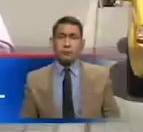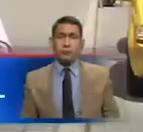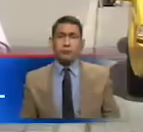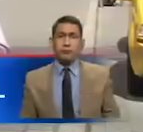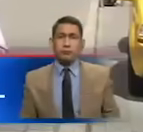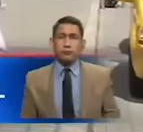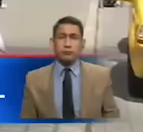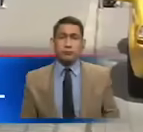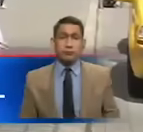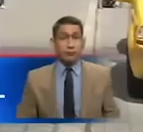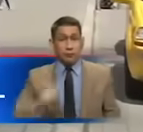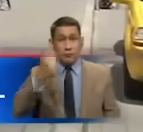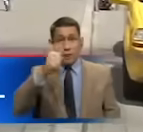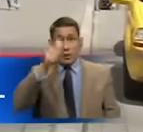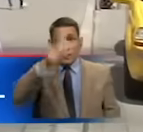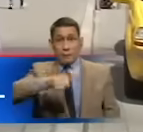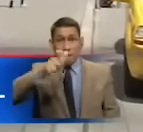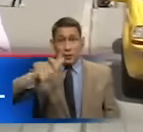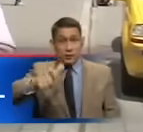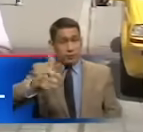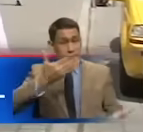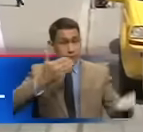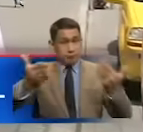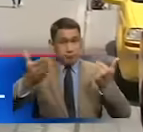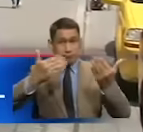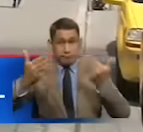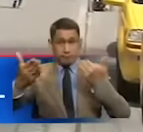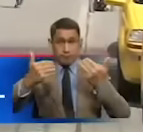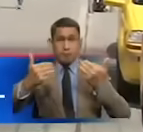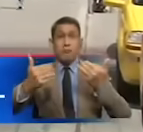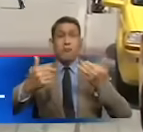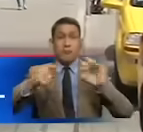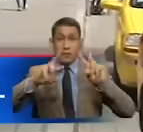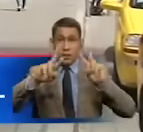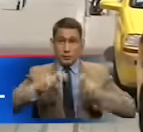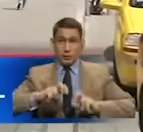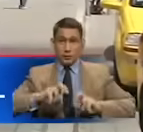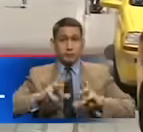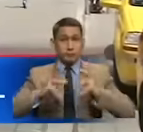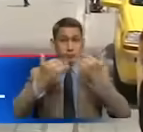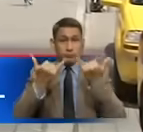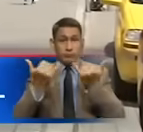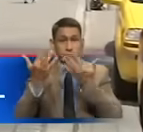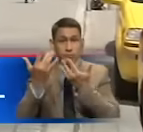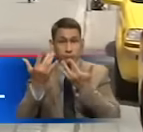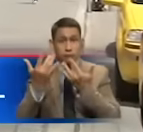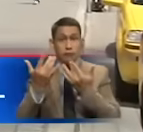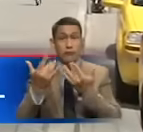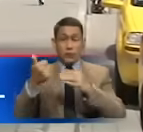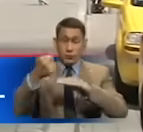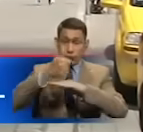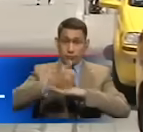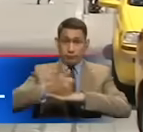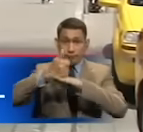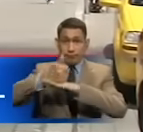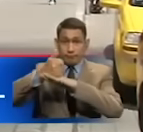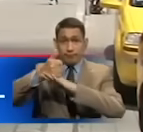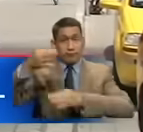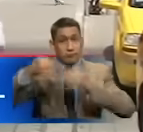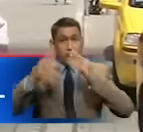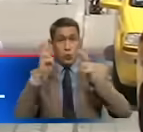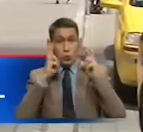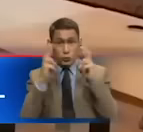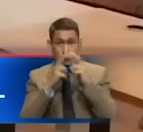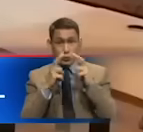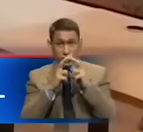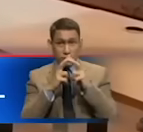Ispol. Son 10 personas que han sido llamados a juicio en el caso Ispol. De aquí en adelante lo que se espera es que un nuevo tribunal conozca esta causa para